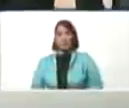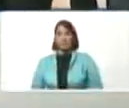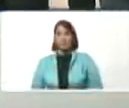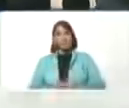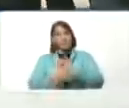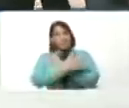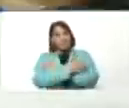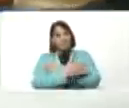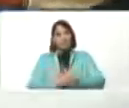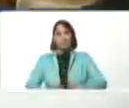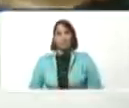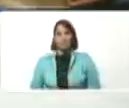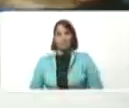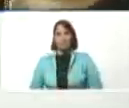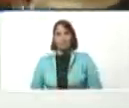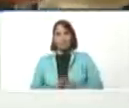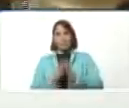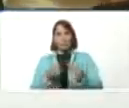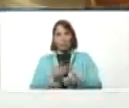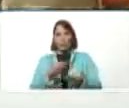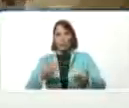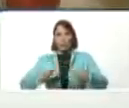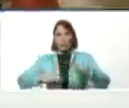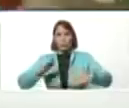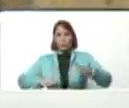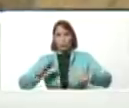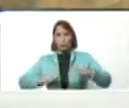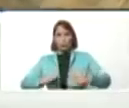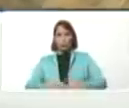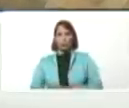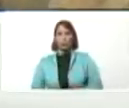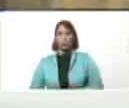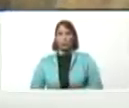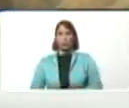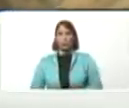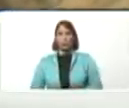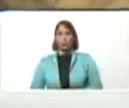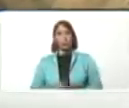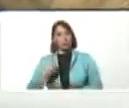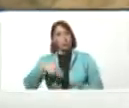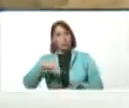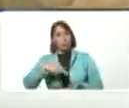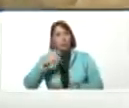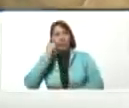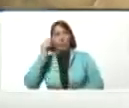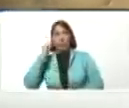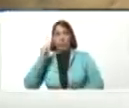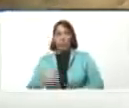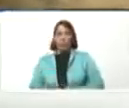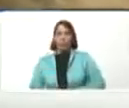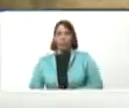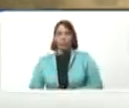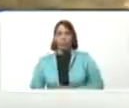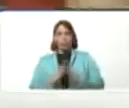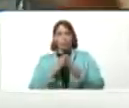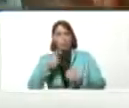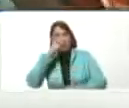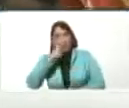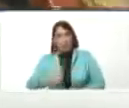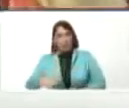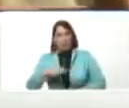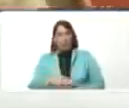abrazo a todos los tamboreros, a las tamboreras, a los bailadores, bailadoras, a todos los